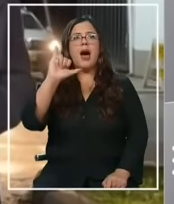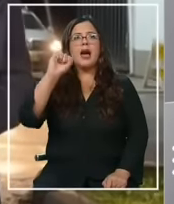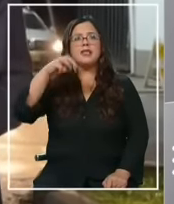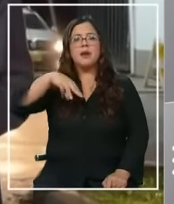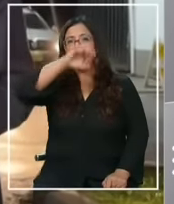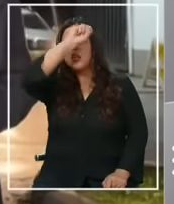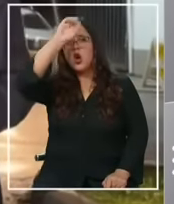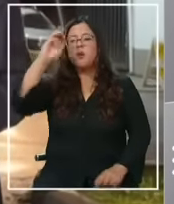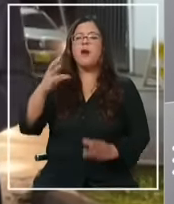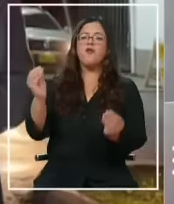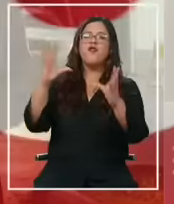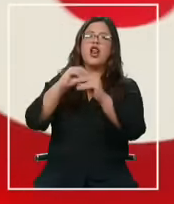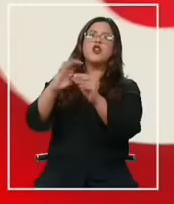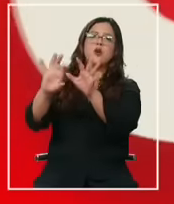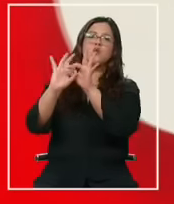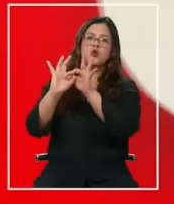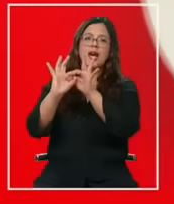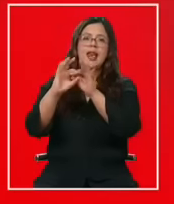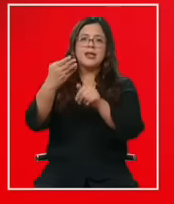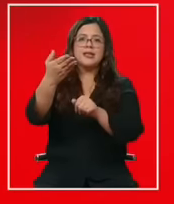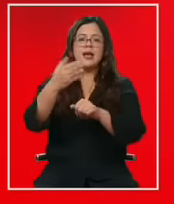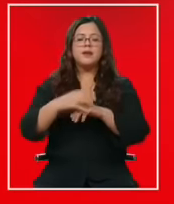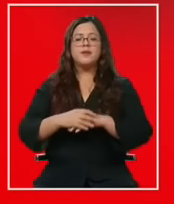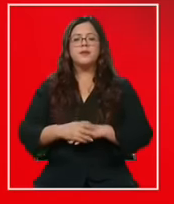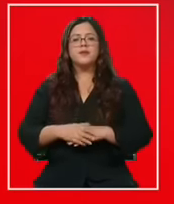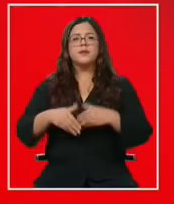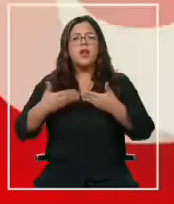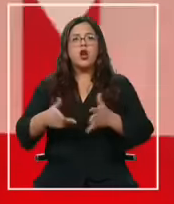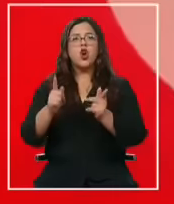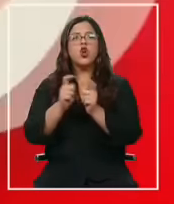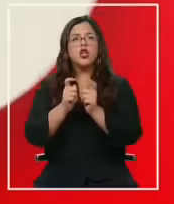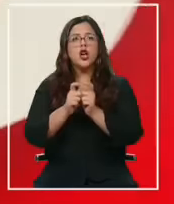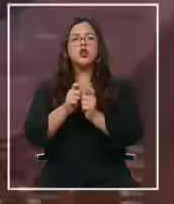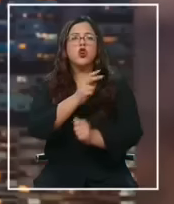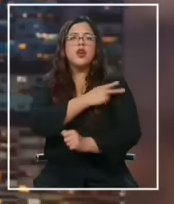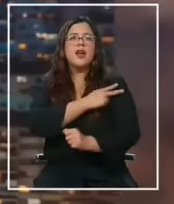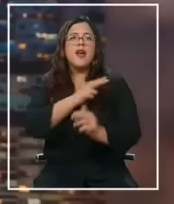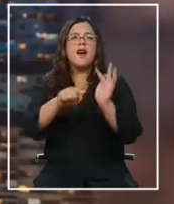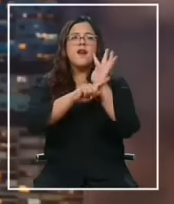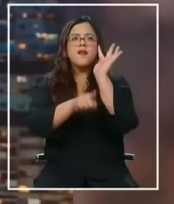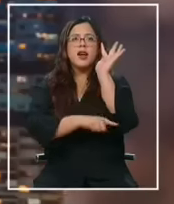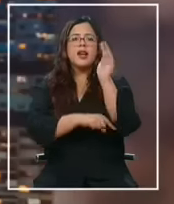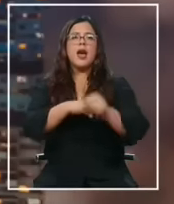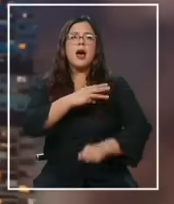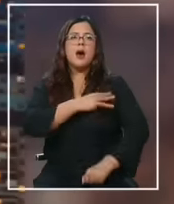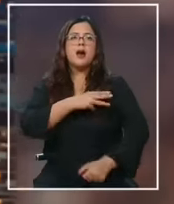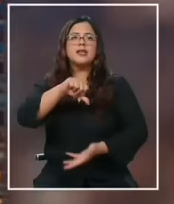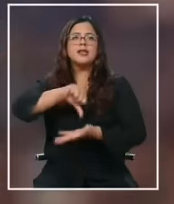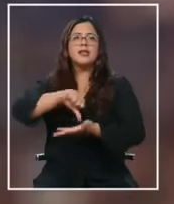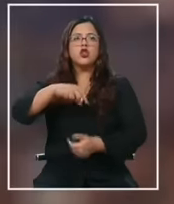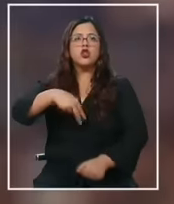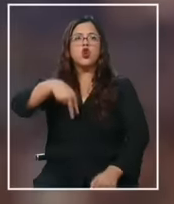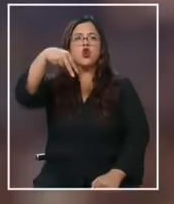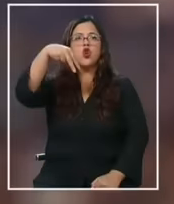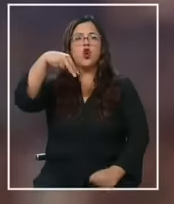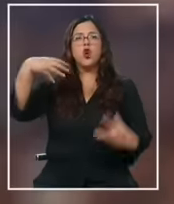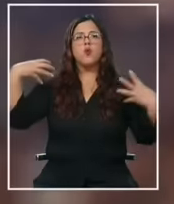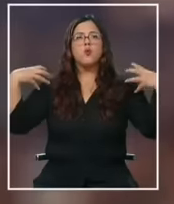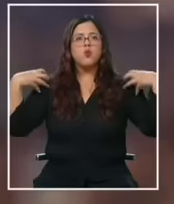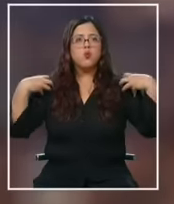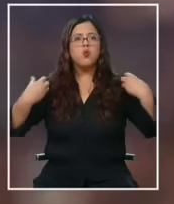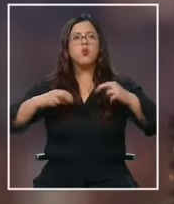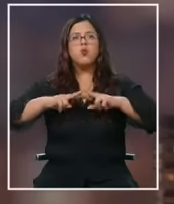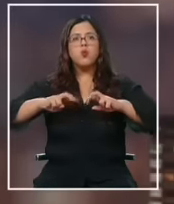Colombia. Buenas noches, muchas gracias, Fernando. Y estamos hasta ahora en contacto con el jefe de la Fiscalía Metropolitana Centro Norte, que está a cargo de